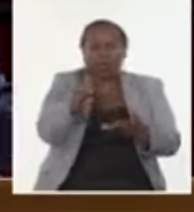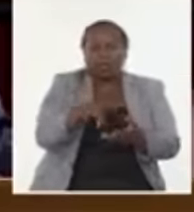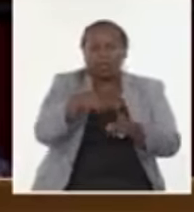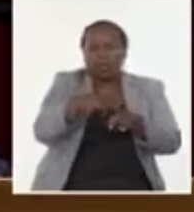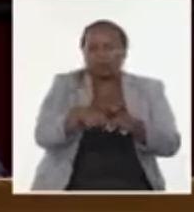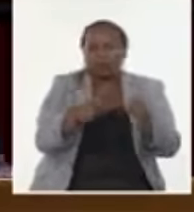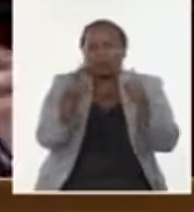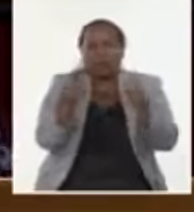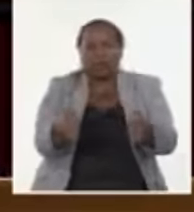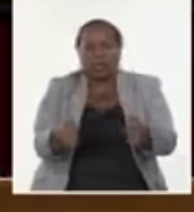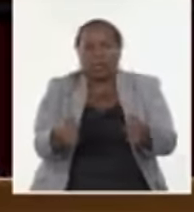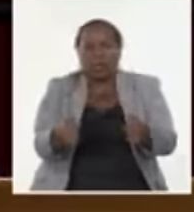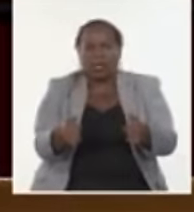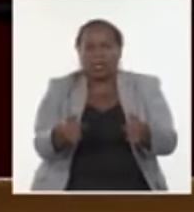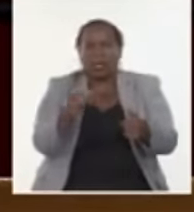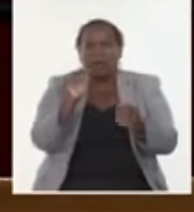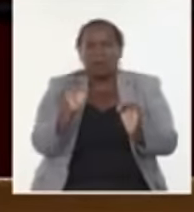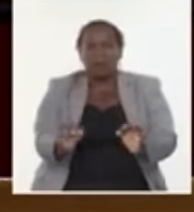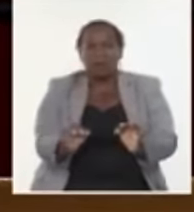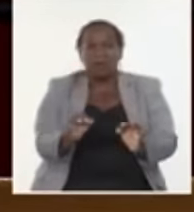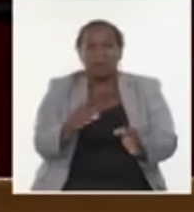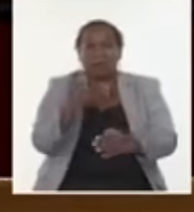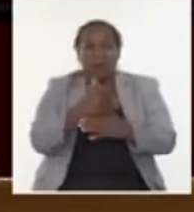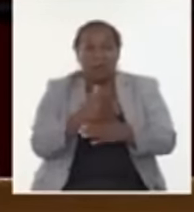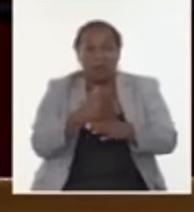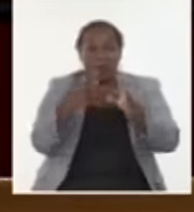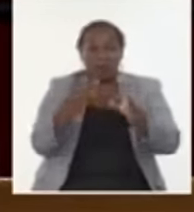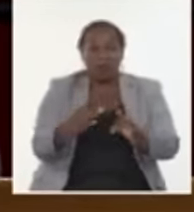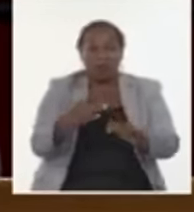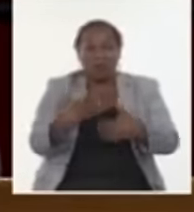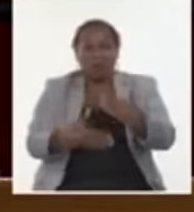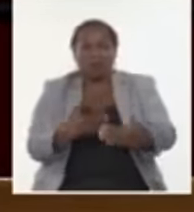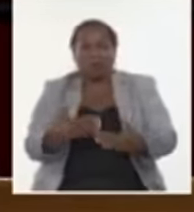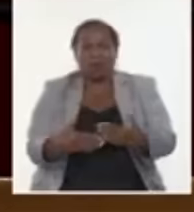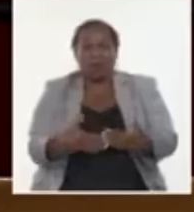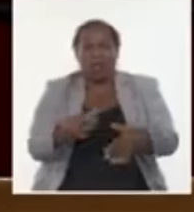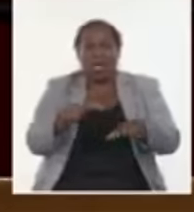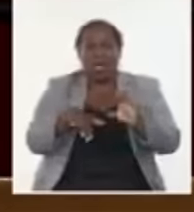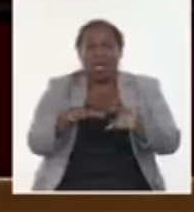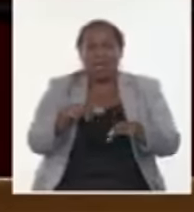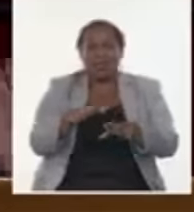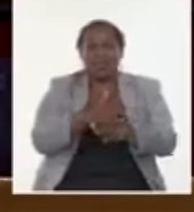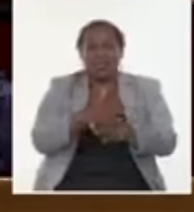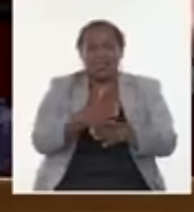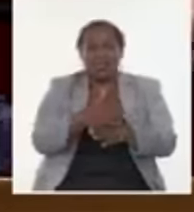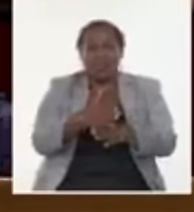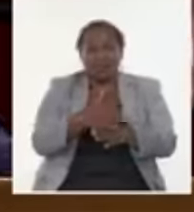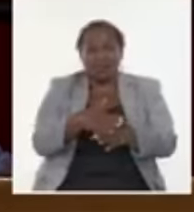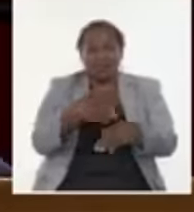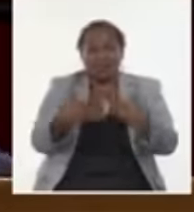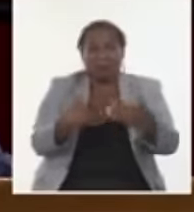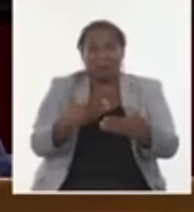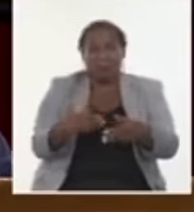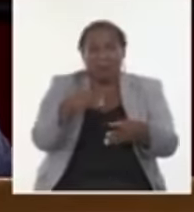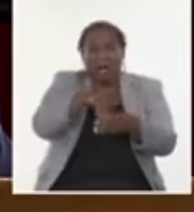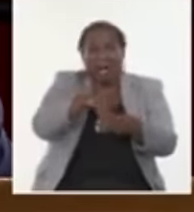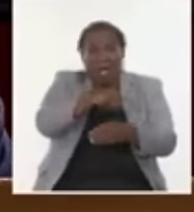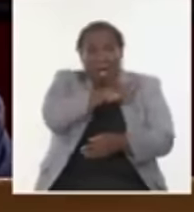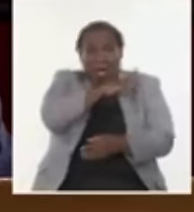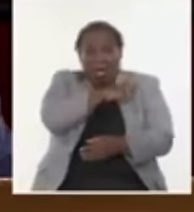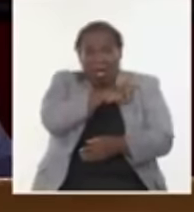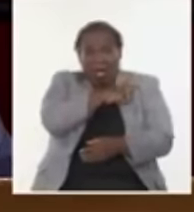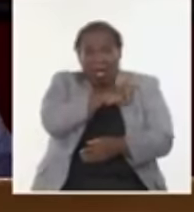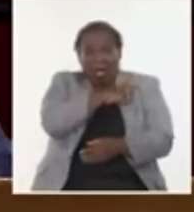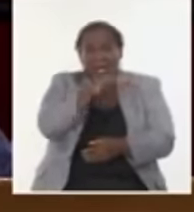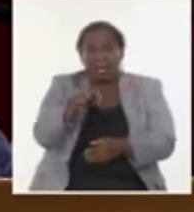Cuando están con el mismo bloqueo, los mismos problemas. A veces la diferencia la marca un cuadro Y no es que el cuadro sea el sabelotudo, es que ese